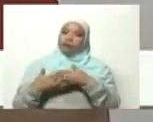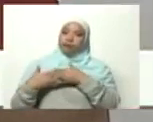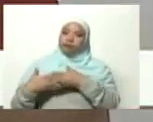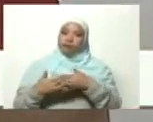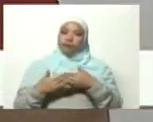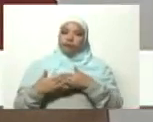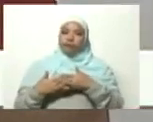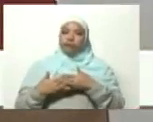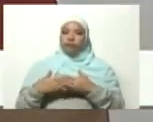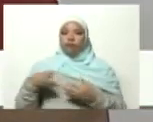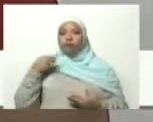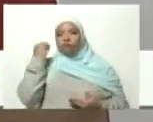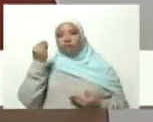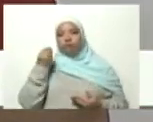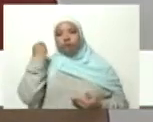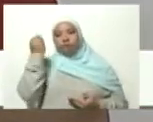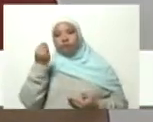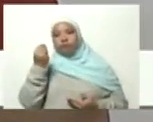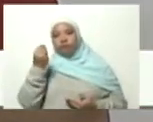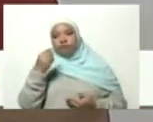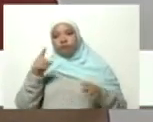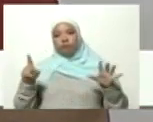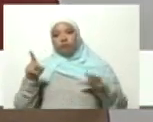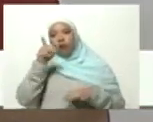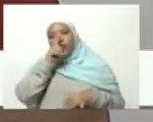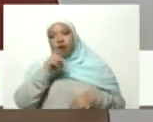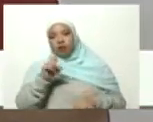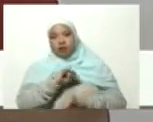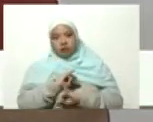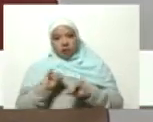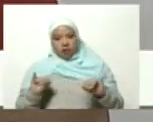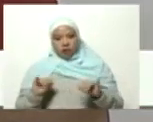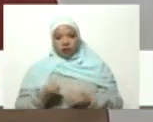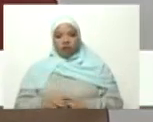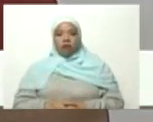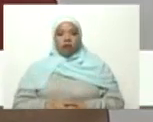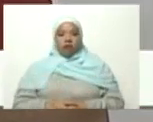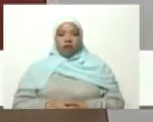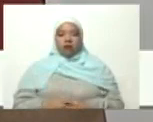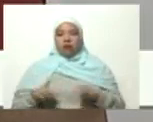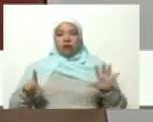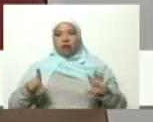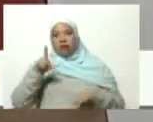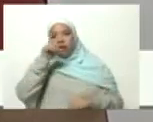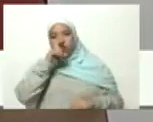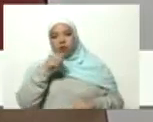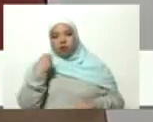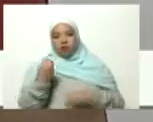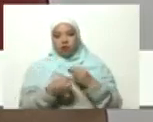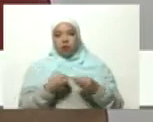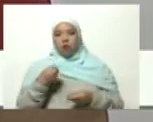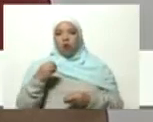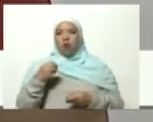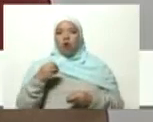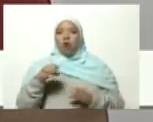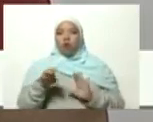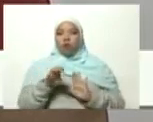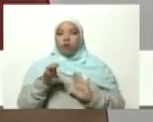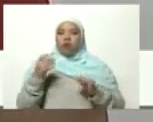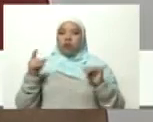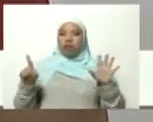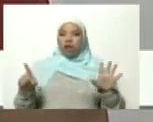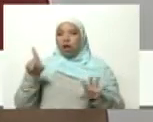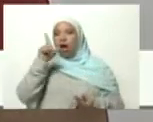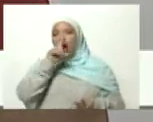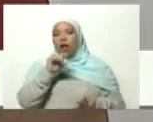alguien que crea que... No, cada 6 años aquí hay elecciones. Cada 6 años. Es lo que establece la Constitución. Mejor dicho, cada 6 años